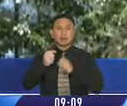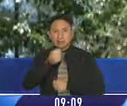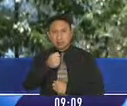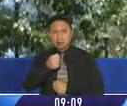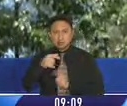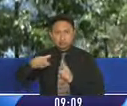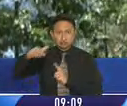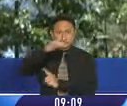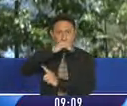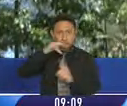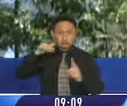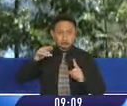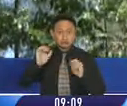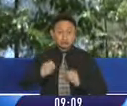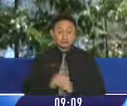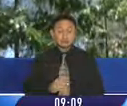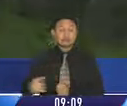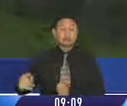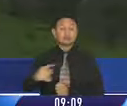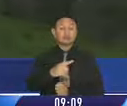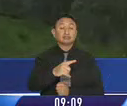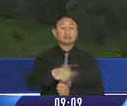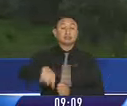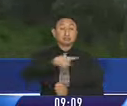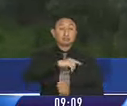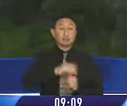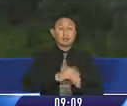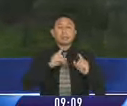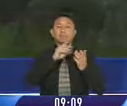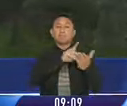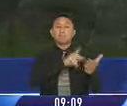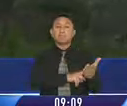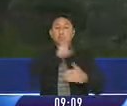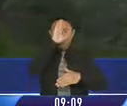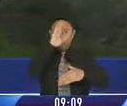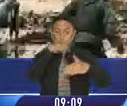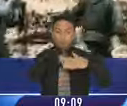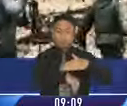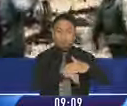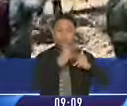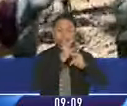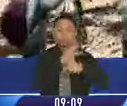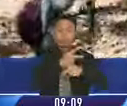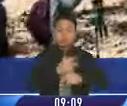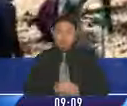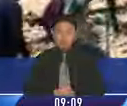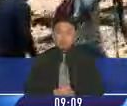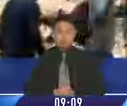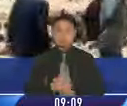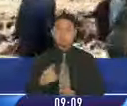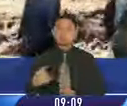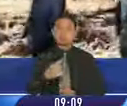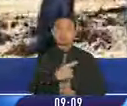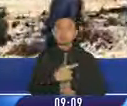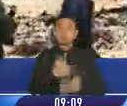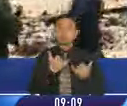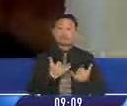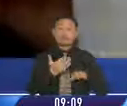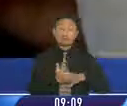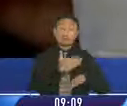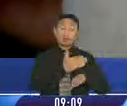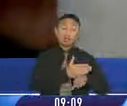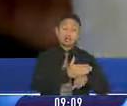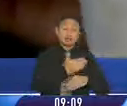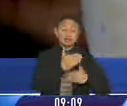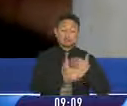ambientales que se realizan en las localidades para proyectos mineros y de producción. Este es un paso previo que se